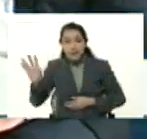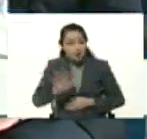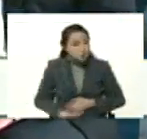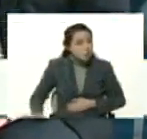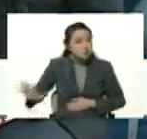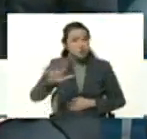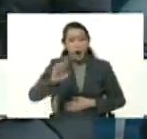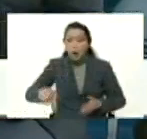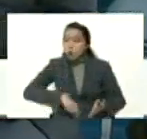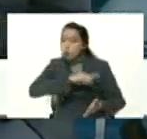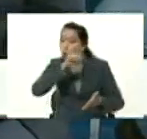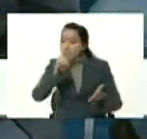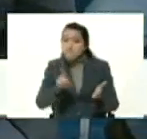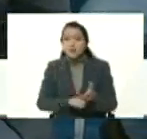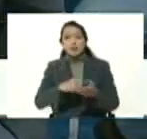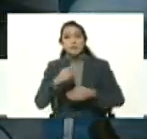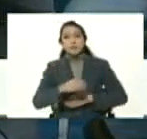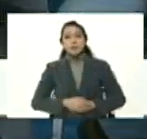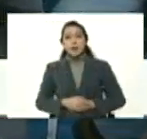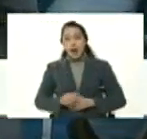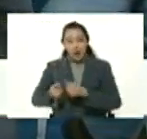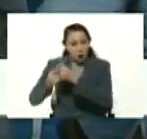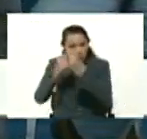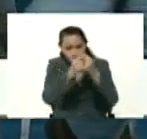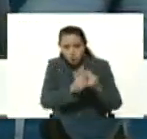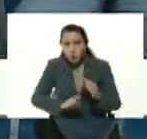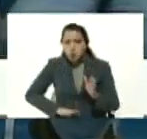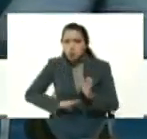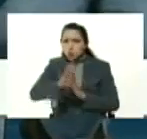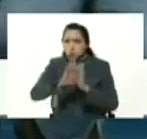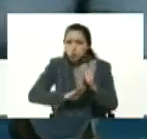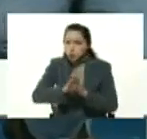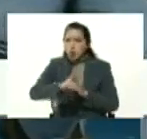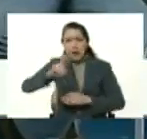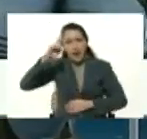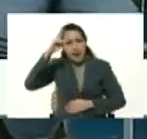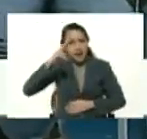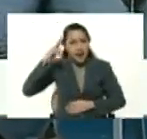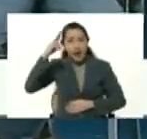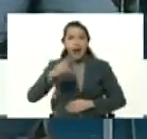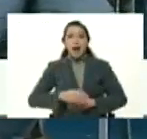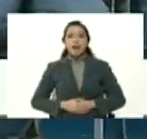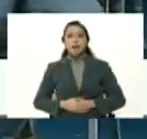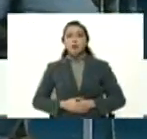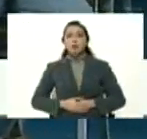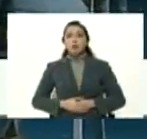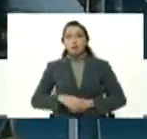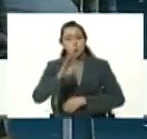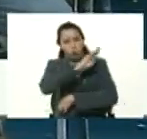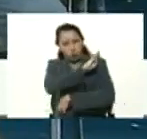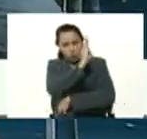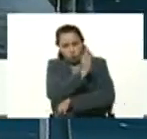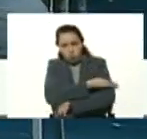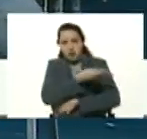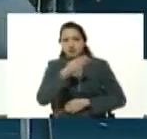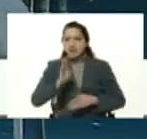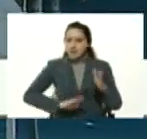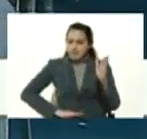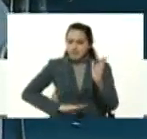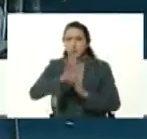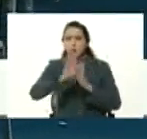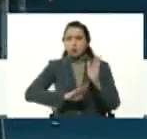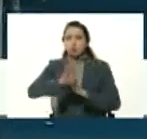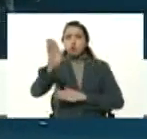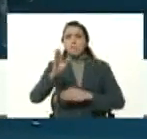economía productiva, una economía en crecimiento, una economía real, unas fuerzas productivas desatadas,